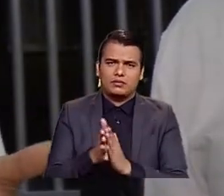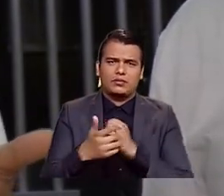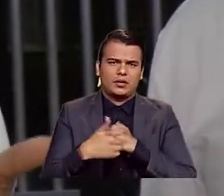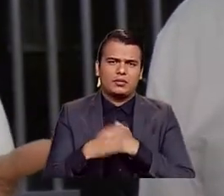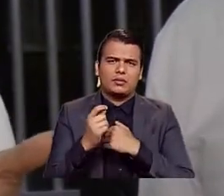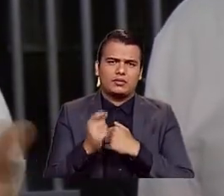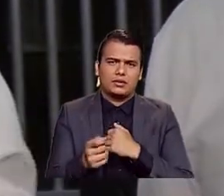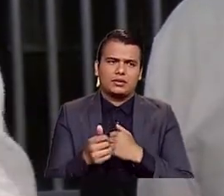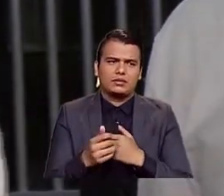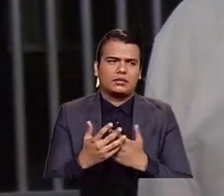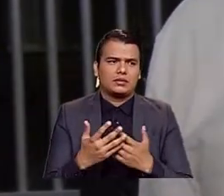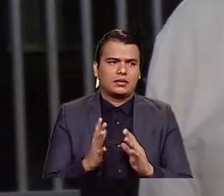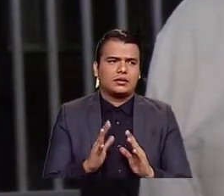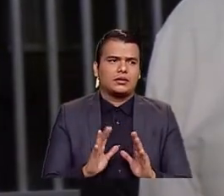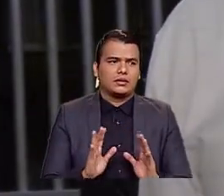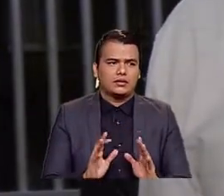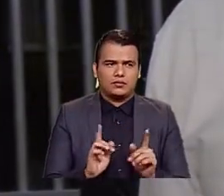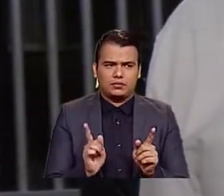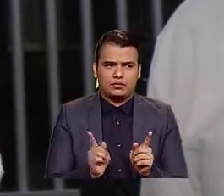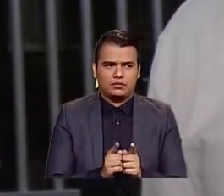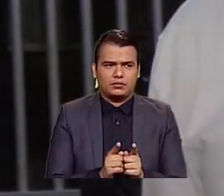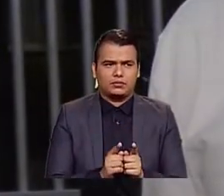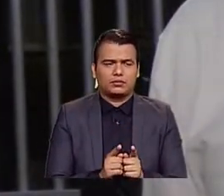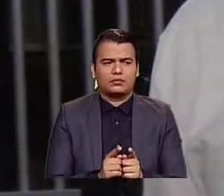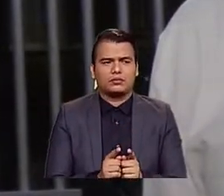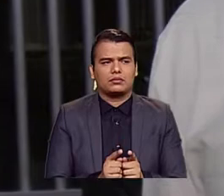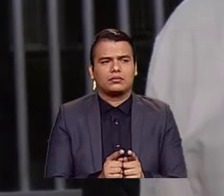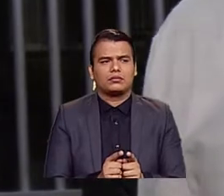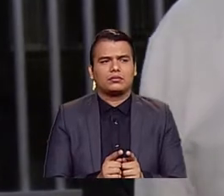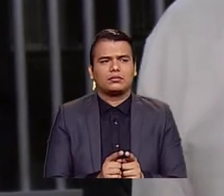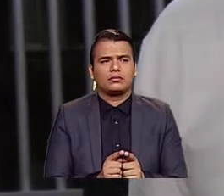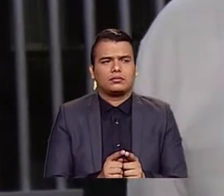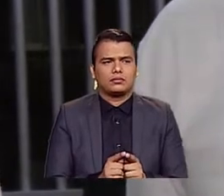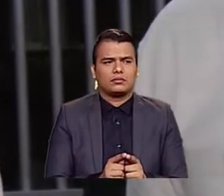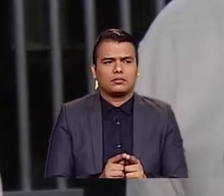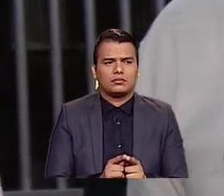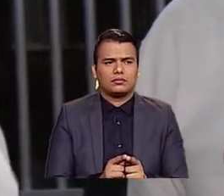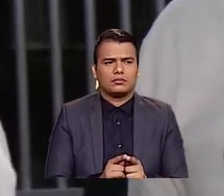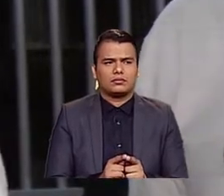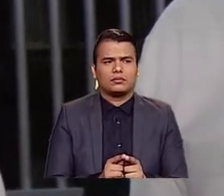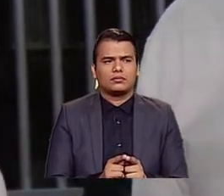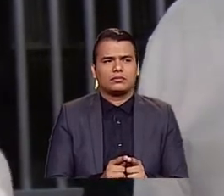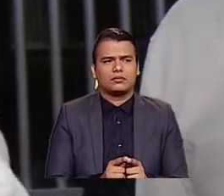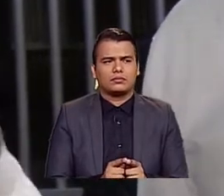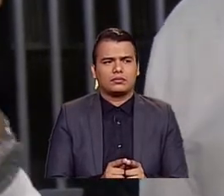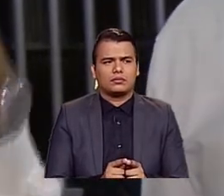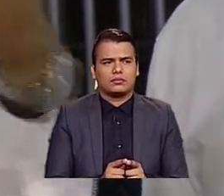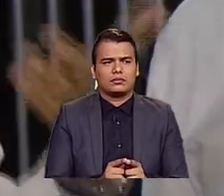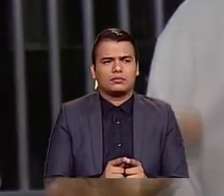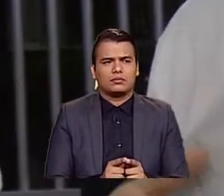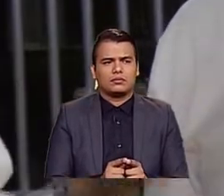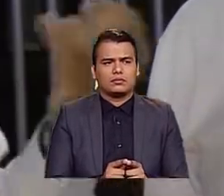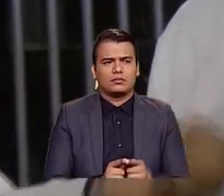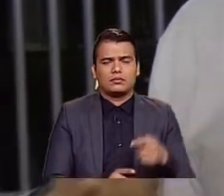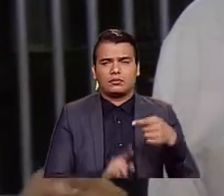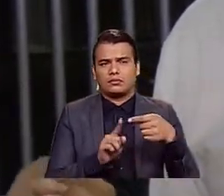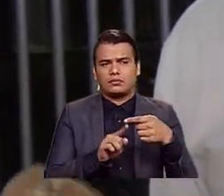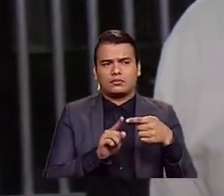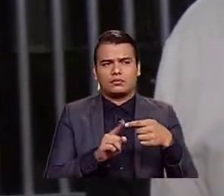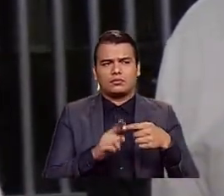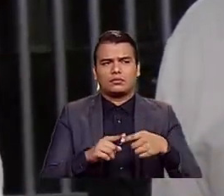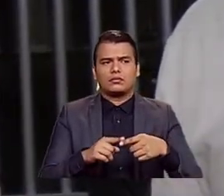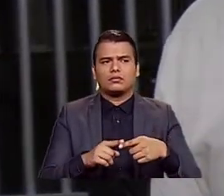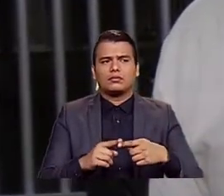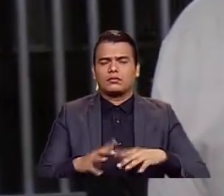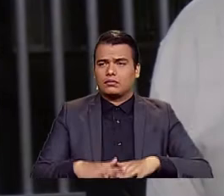tiempo no lo podemos hacer, pero voy a finalizar con dos típicos esenciales que obviamente Quibdó está ávido. Uno tiene que ver con espacio